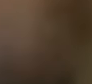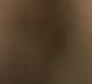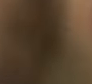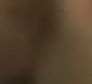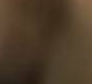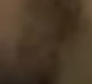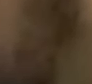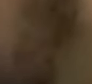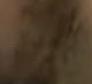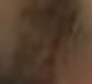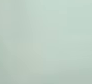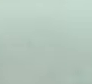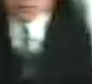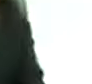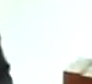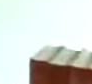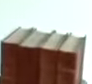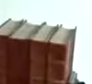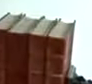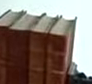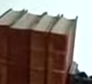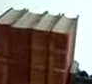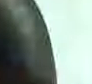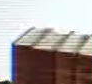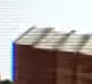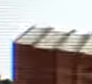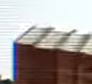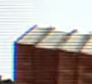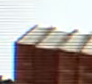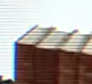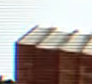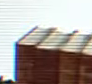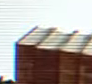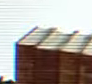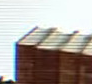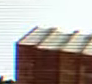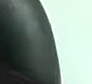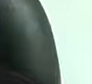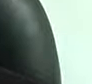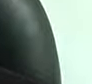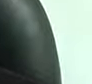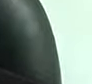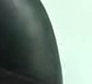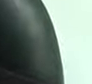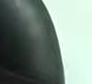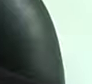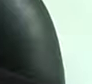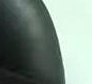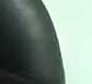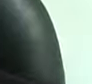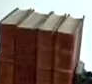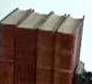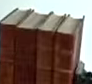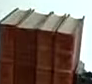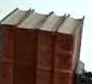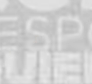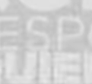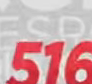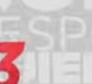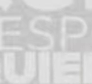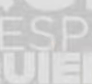resolverán todas tus dudas legales. Somos abogados del Colegio de Profesionales en Derecho. Si gustas una orientación jurídica,